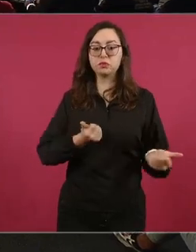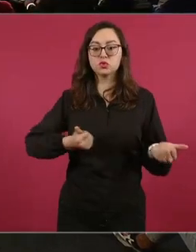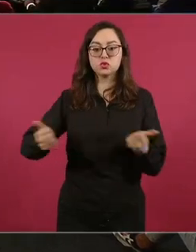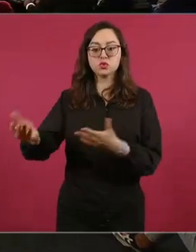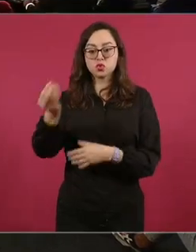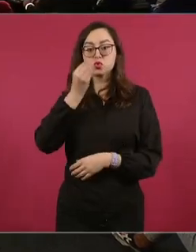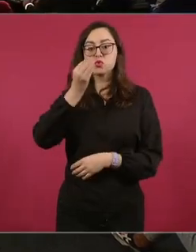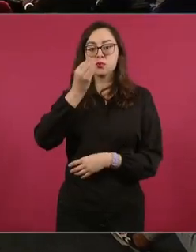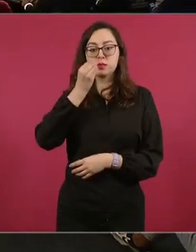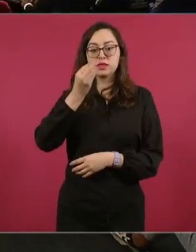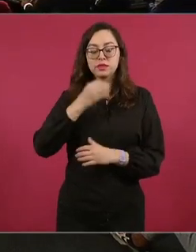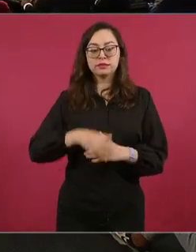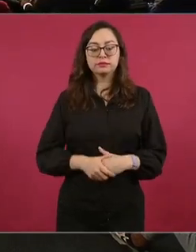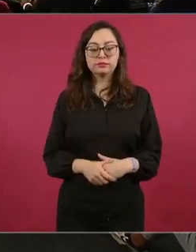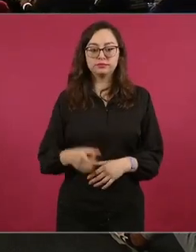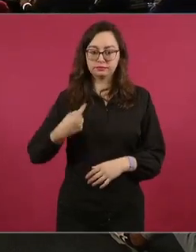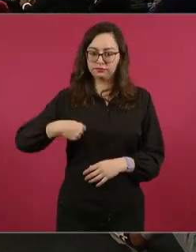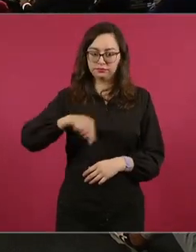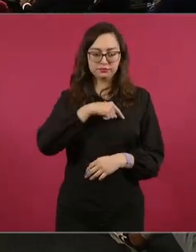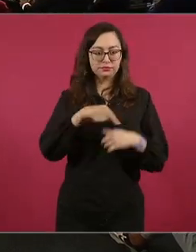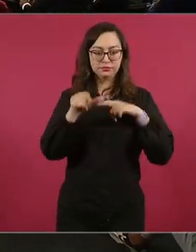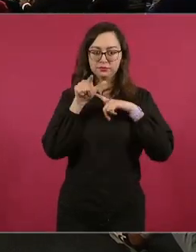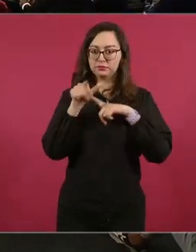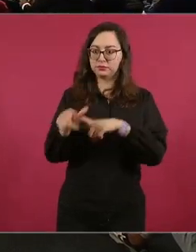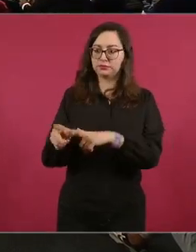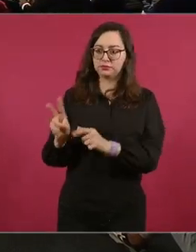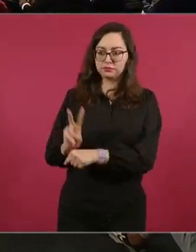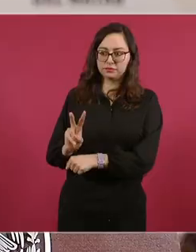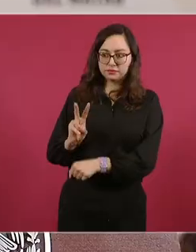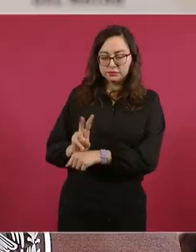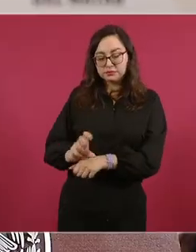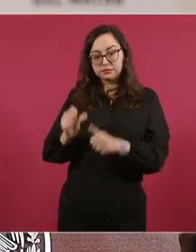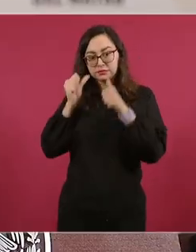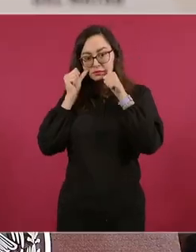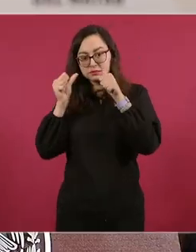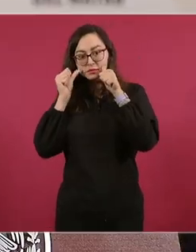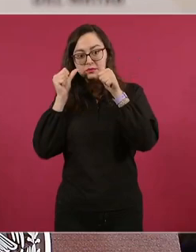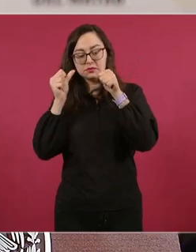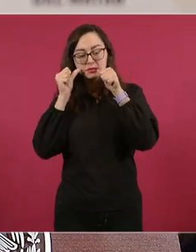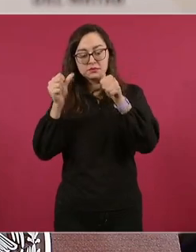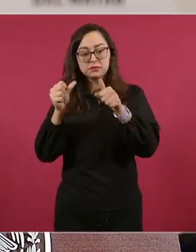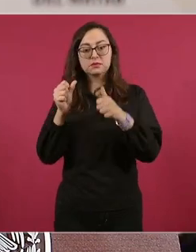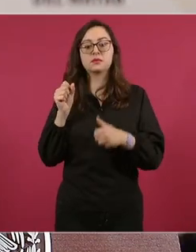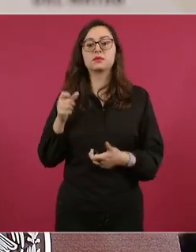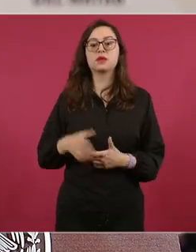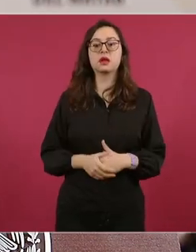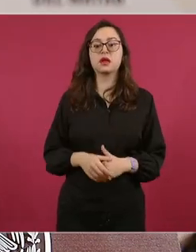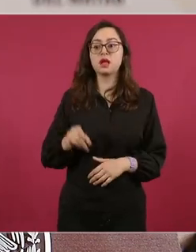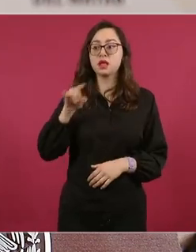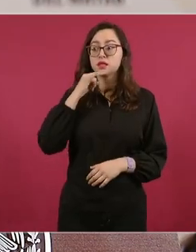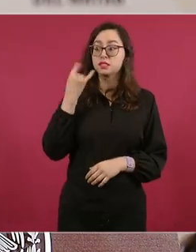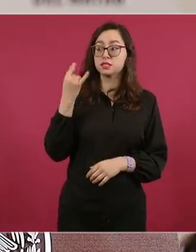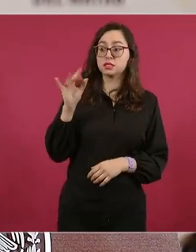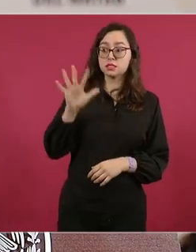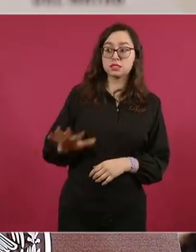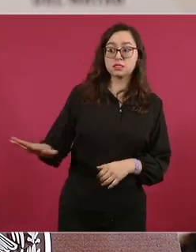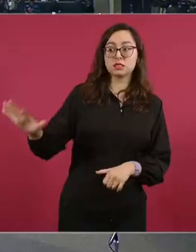estamos pendientes. Y que sepan los hermanos de Chile